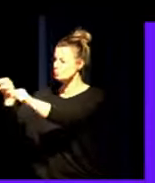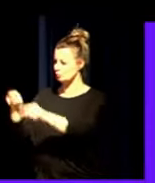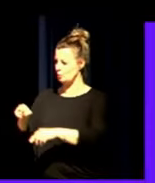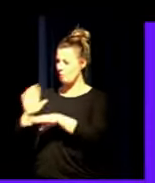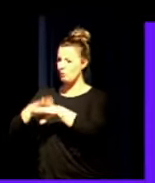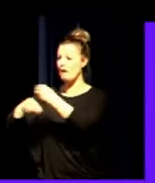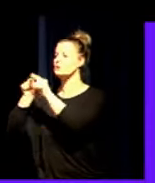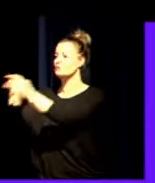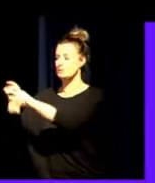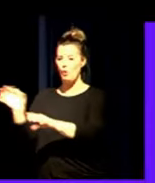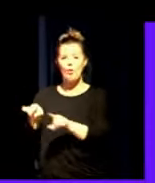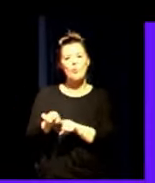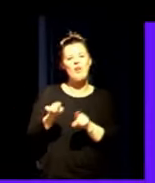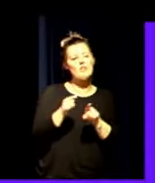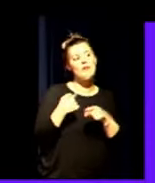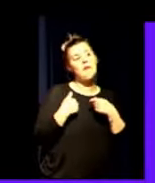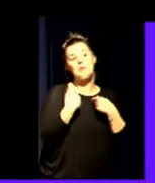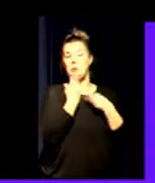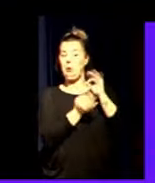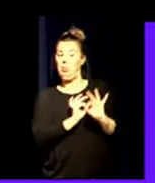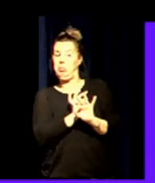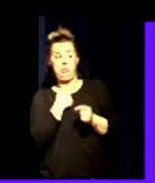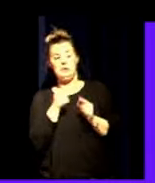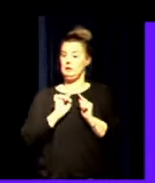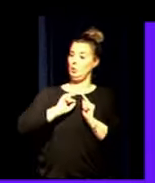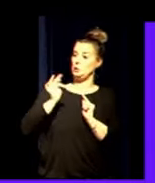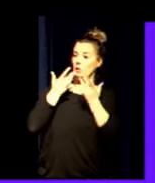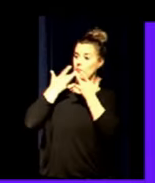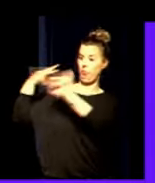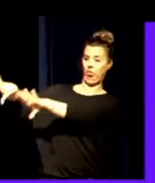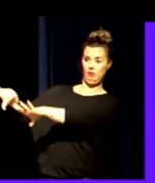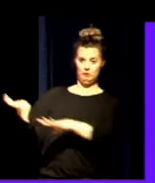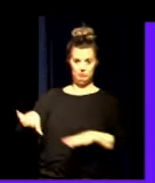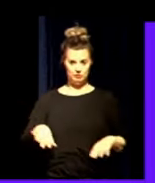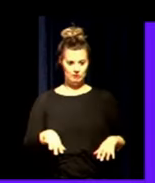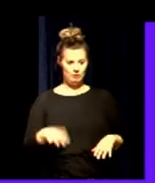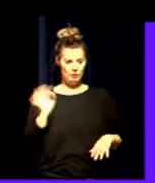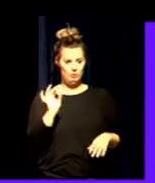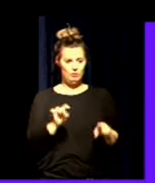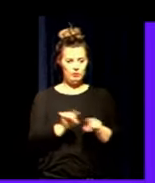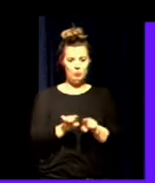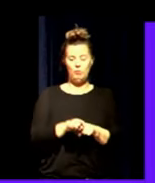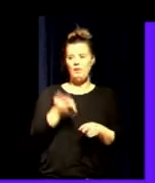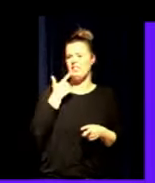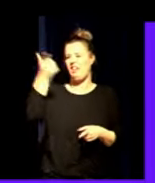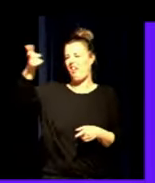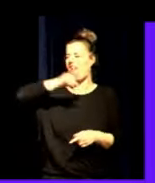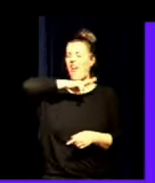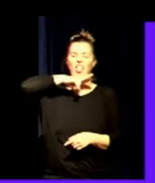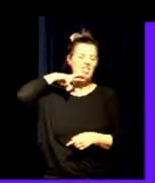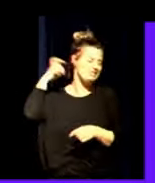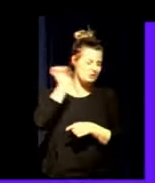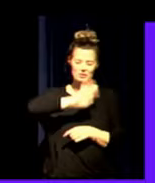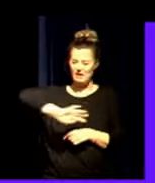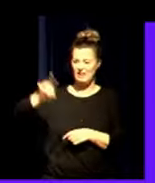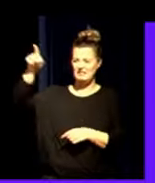desplazamiento, ¿no? No fueron otros, no fui yo, ¿no? O la deshumanización, ¡buah! Es que no sirve para nada, es que es